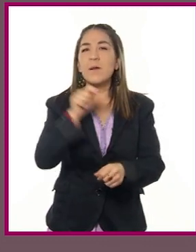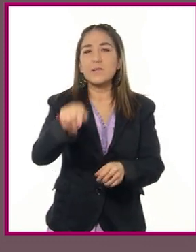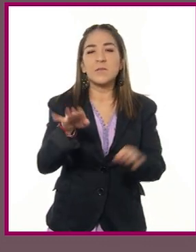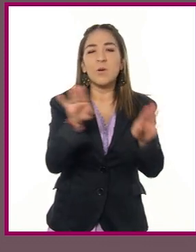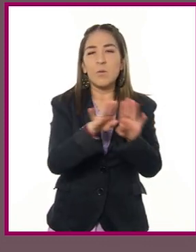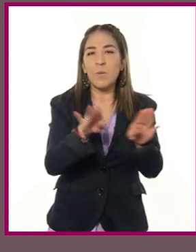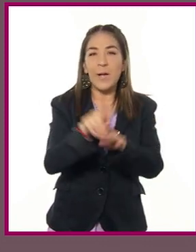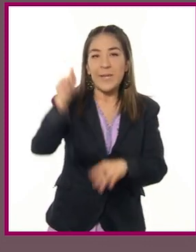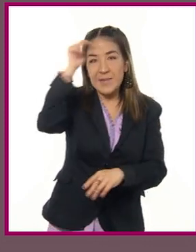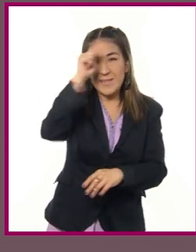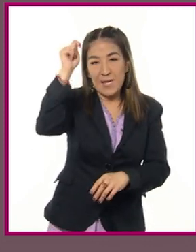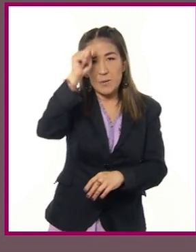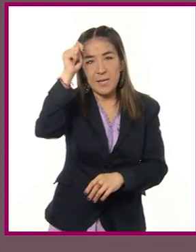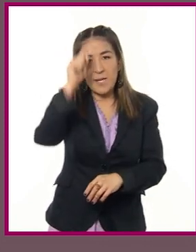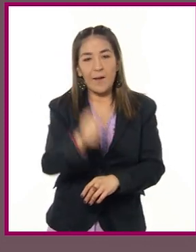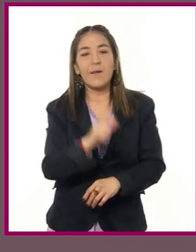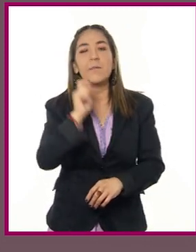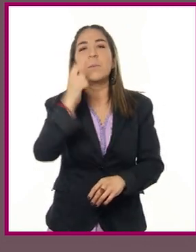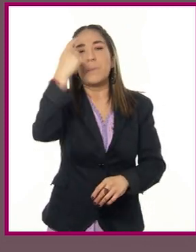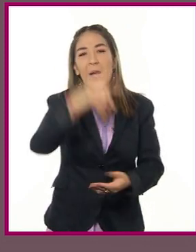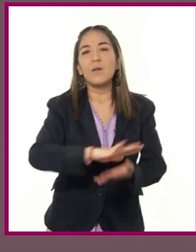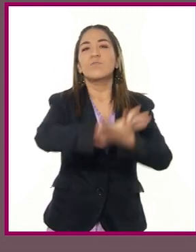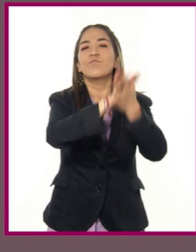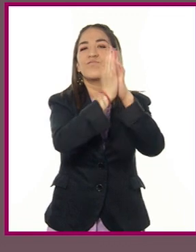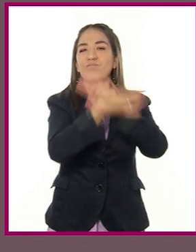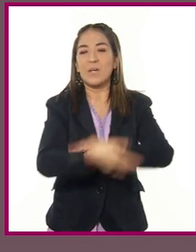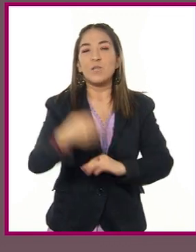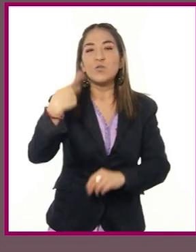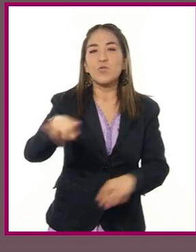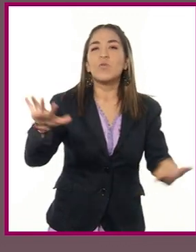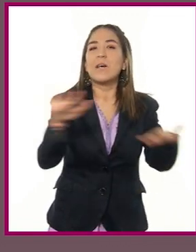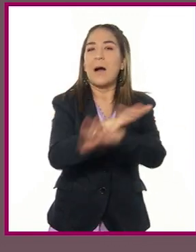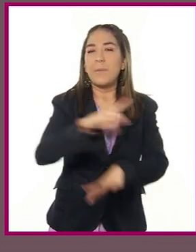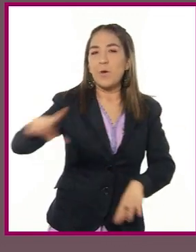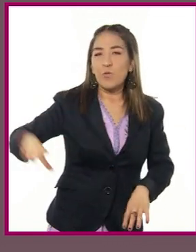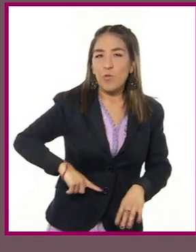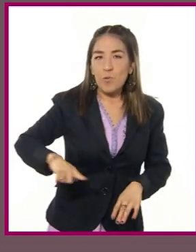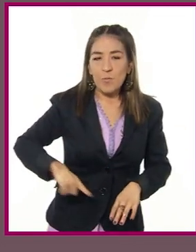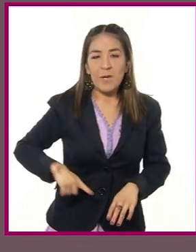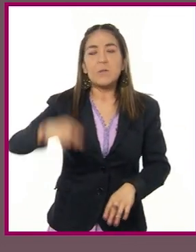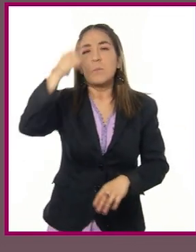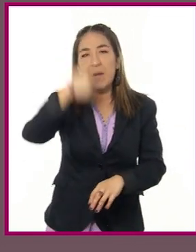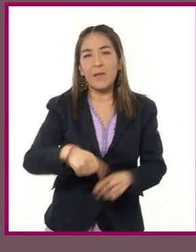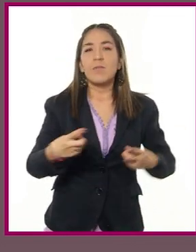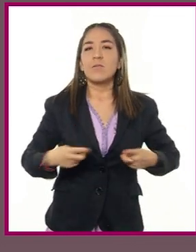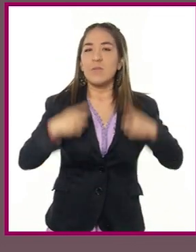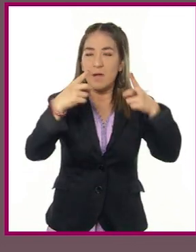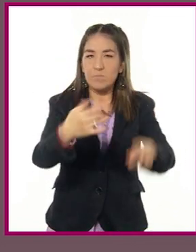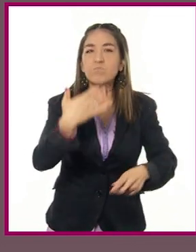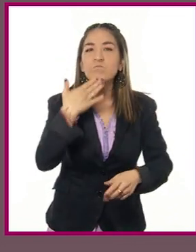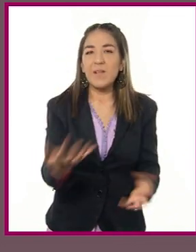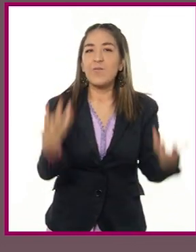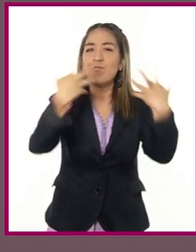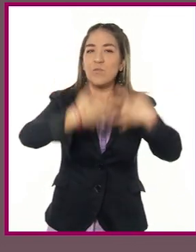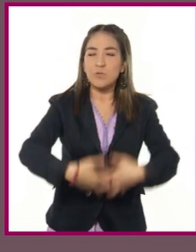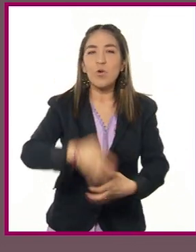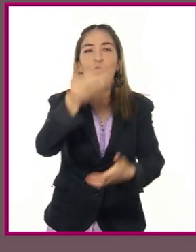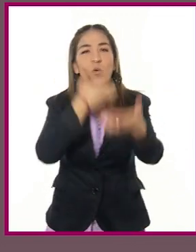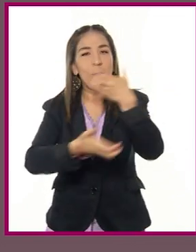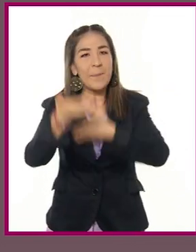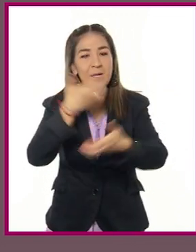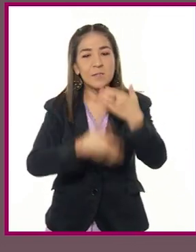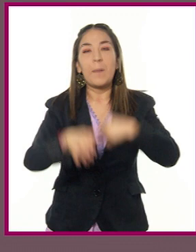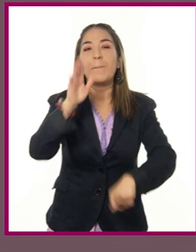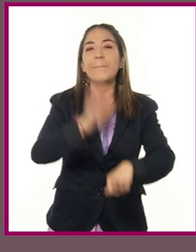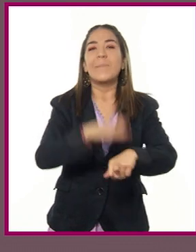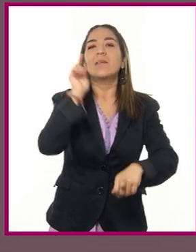es una teoría sobre la manera de transformar el Estado para que garantice el funcionamiento del mercado y para